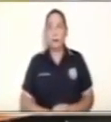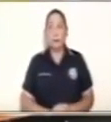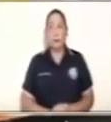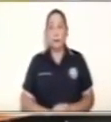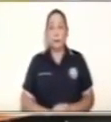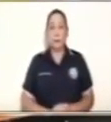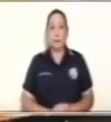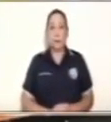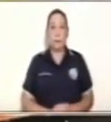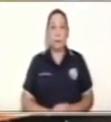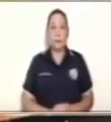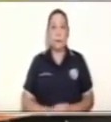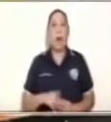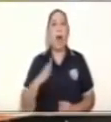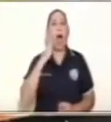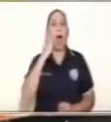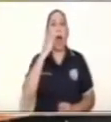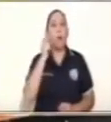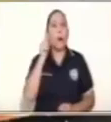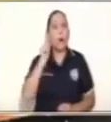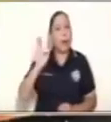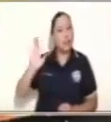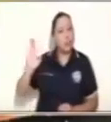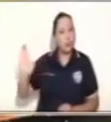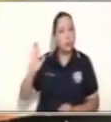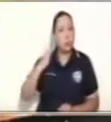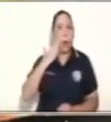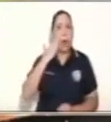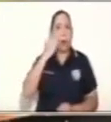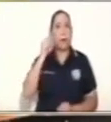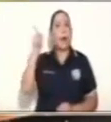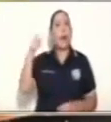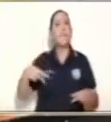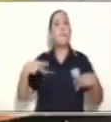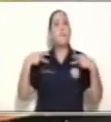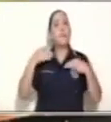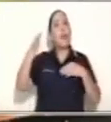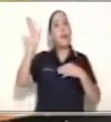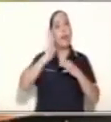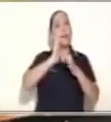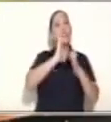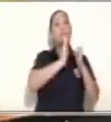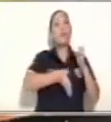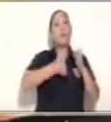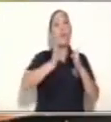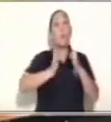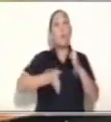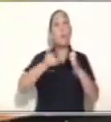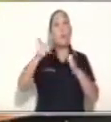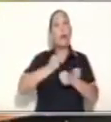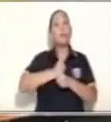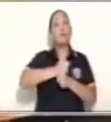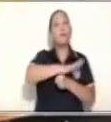dice que mi abuela vivía en la costa, allá por Escuintla, Guatemala, en una finca. Mi